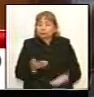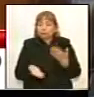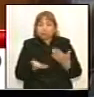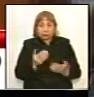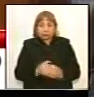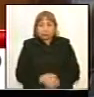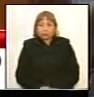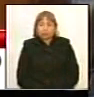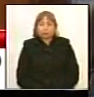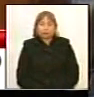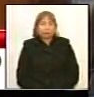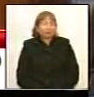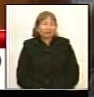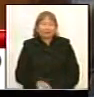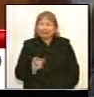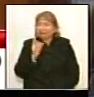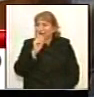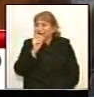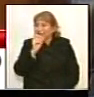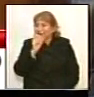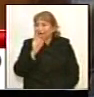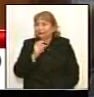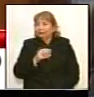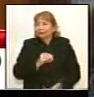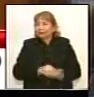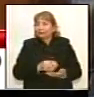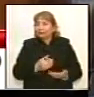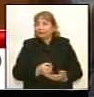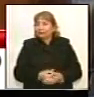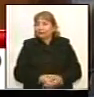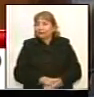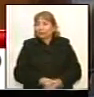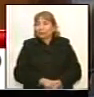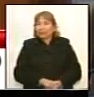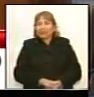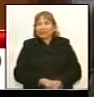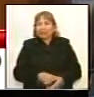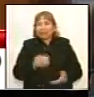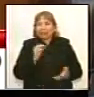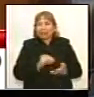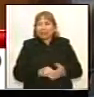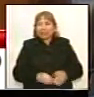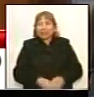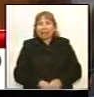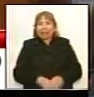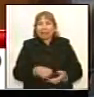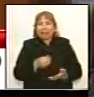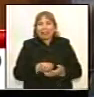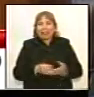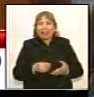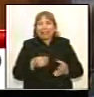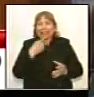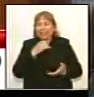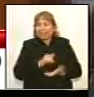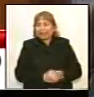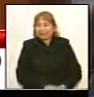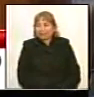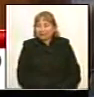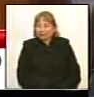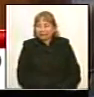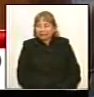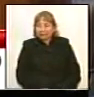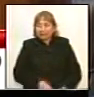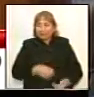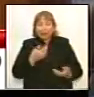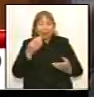probablemente, pero no para dar un fin ilícito. Y otro, ¿acaso el partido político que recibe